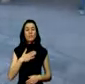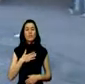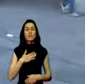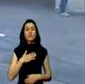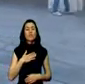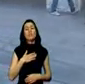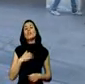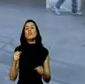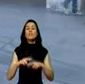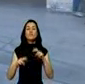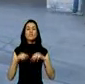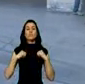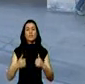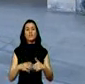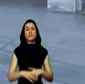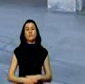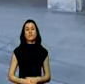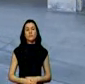concluirán en diciembre de 2013.